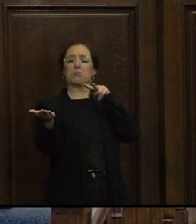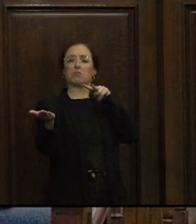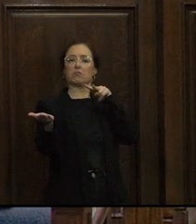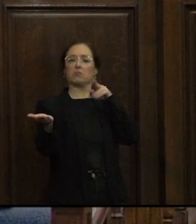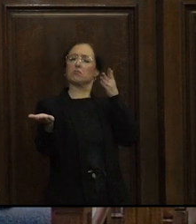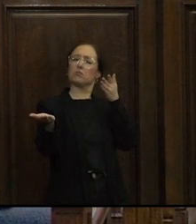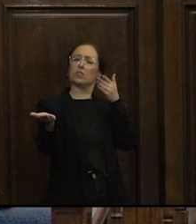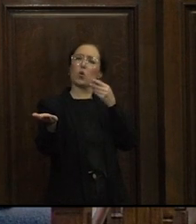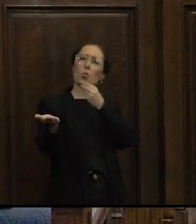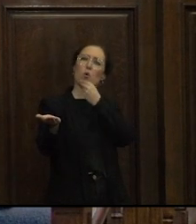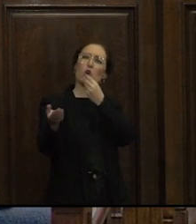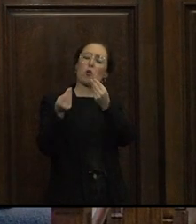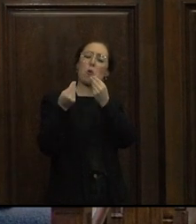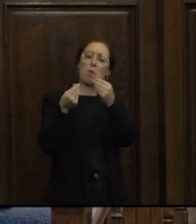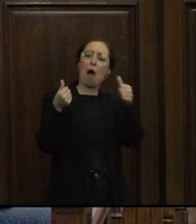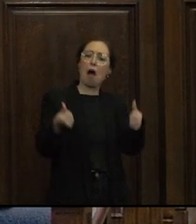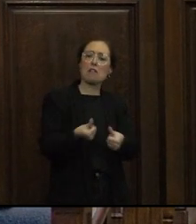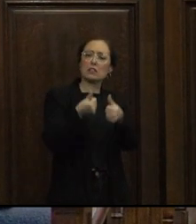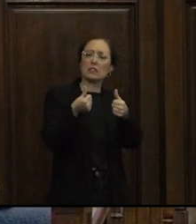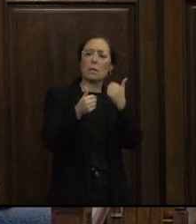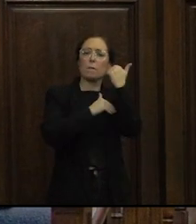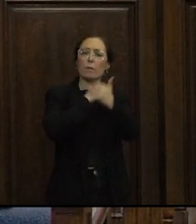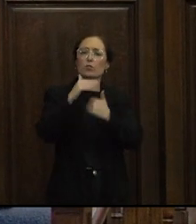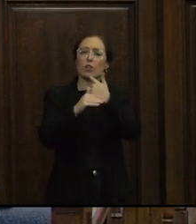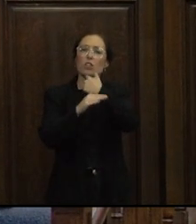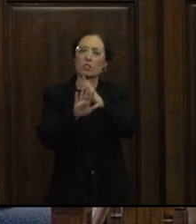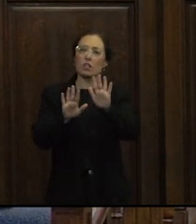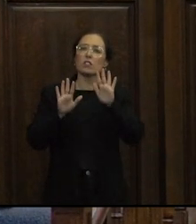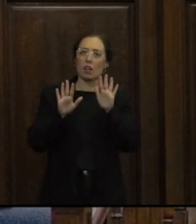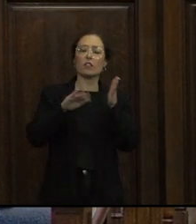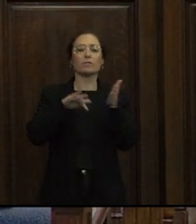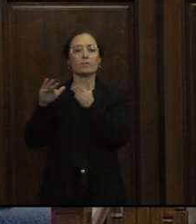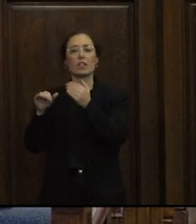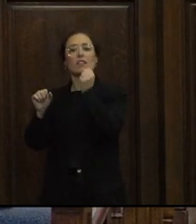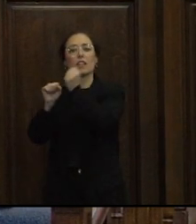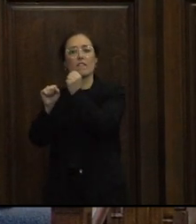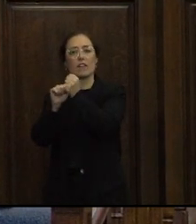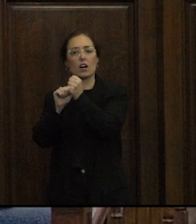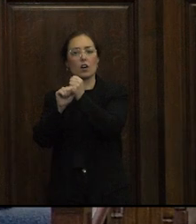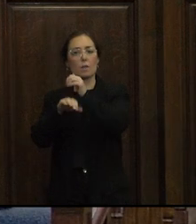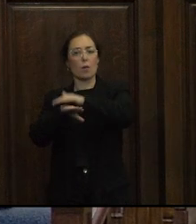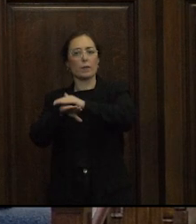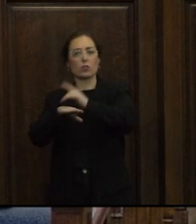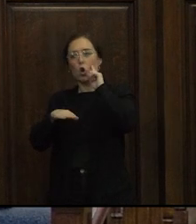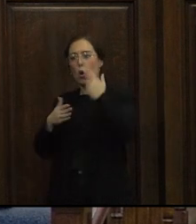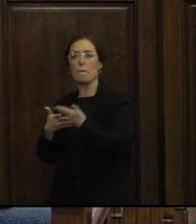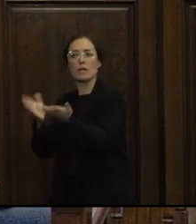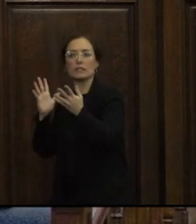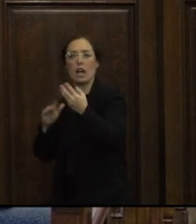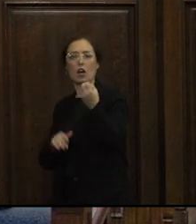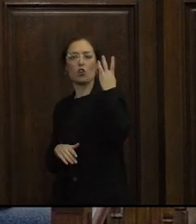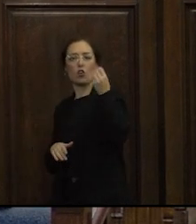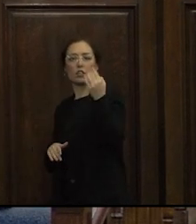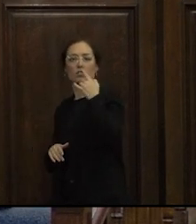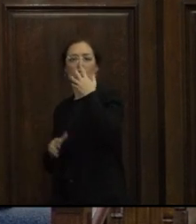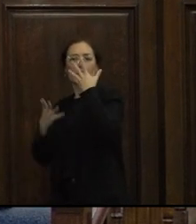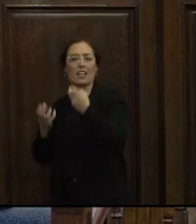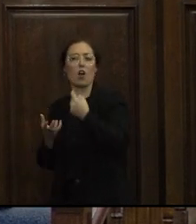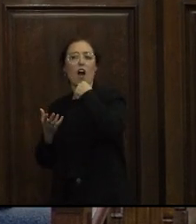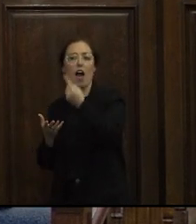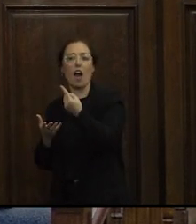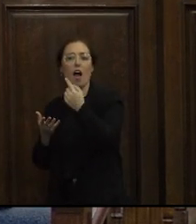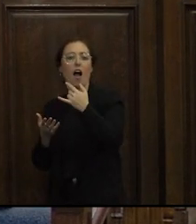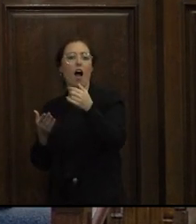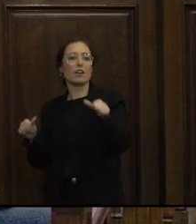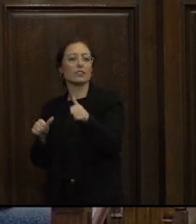de cómo realizas el proceso de decir... Bueno, este trabajo, cuando lo voy a presentar en el Congreso, quiero hacerlo